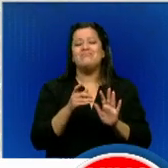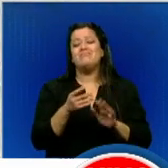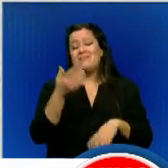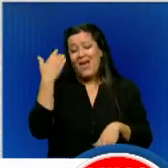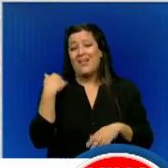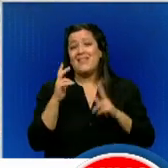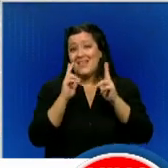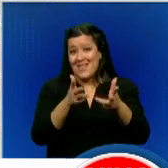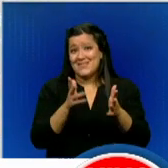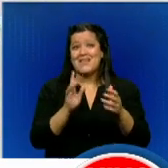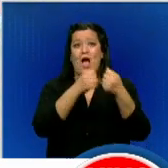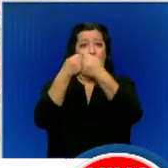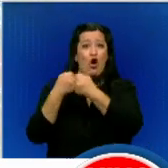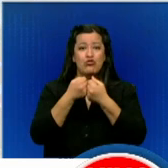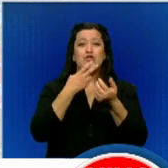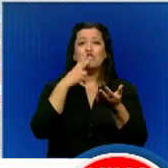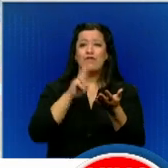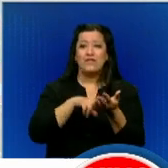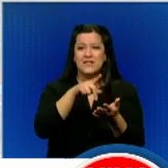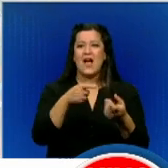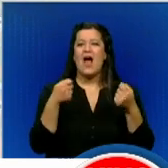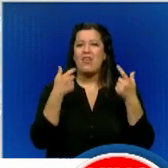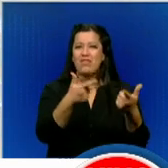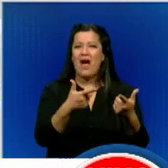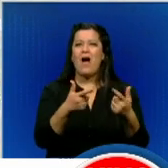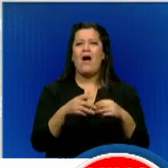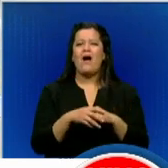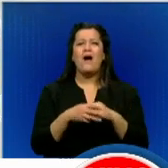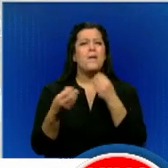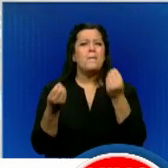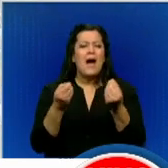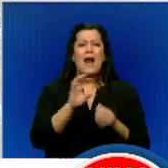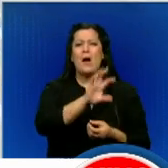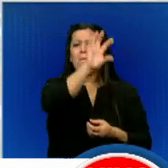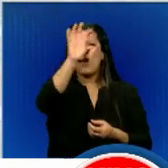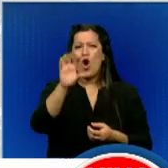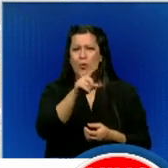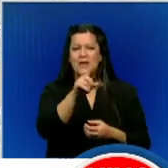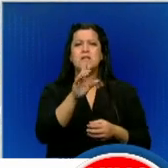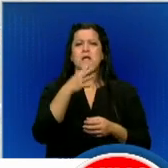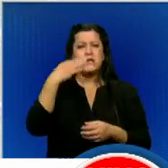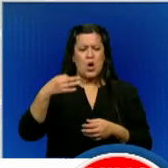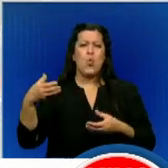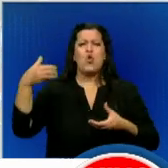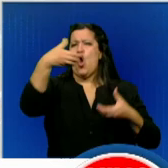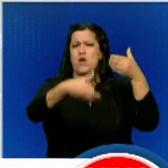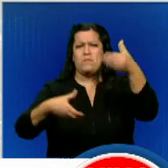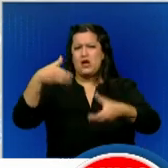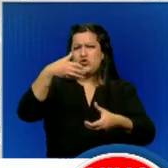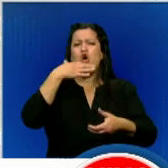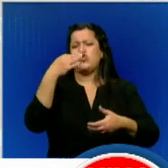le iba le iban a corresponder a la provincia la lluvia de inversión y todo lo